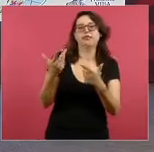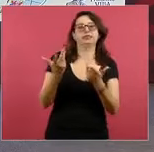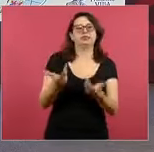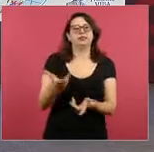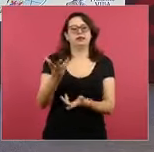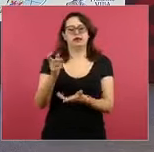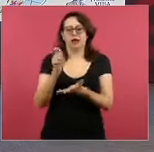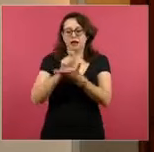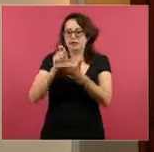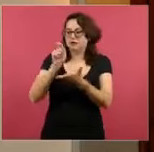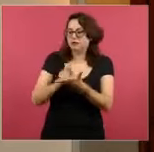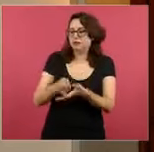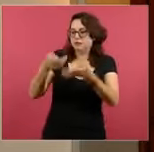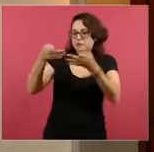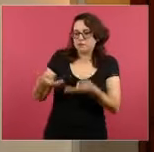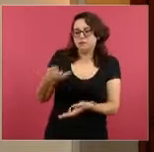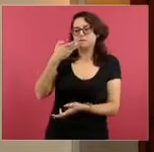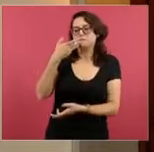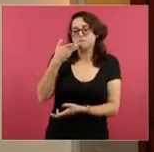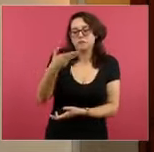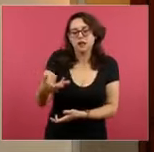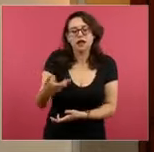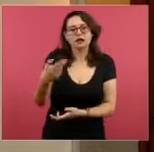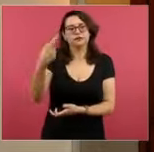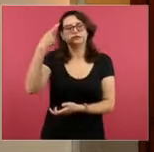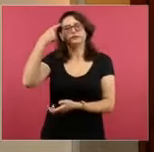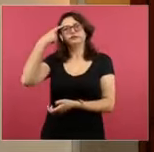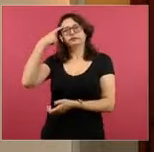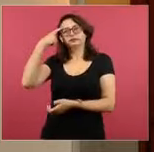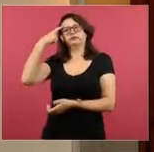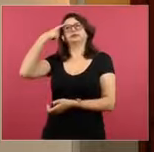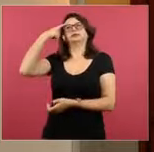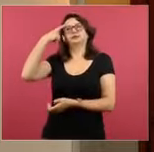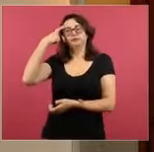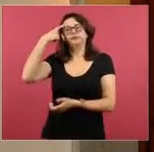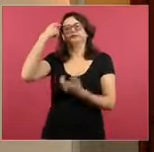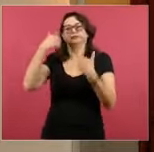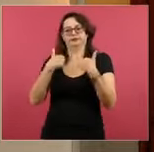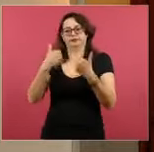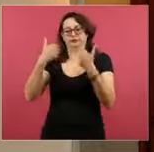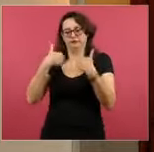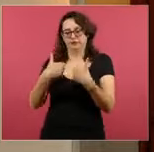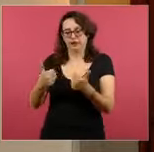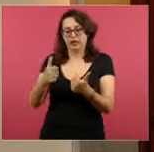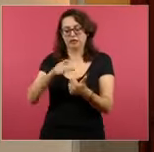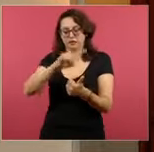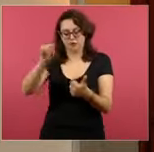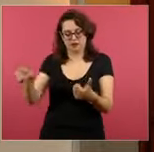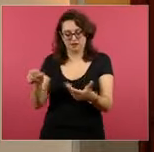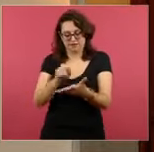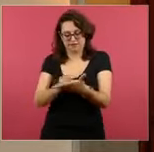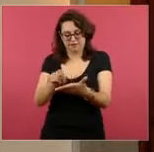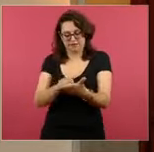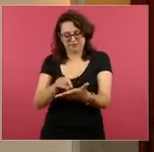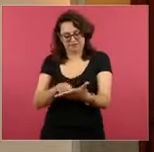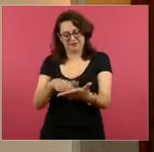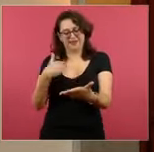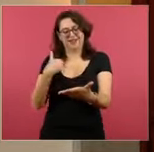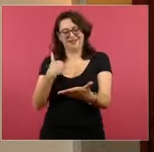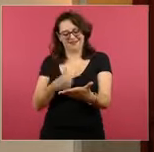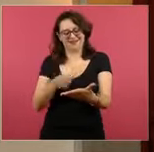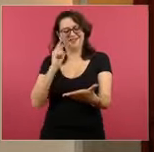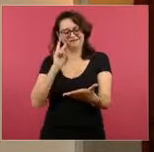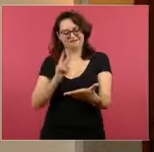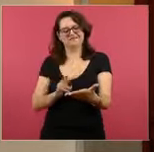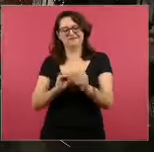que lleva ya en su pensamiento, ya de una forma práctica, una forma gráfica en el papel, en medios digitales como las tecnologías